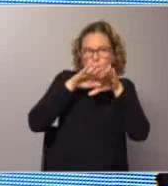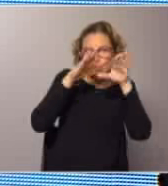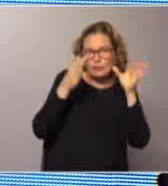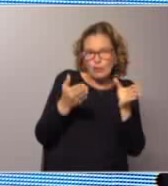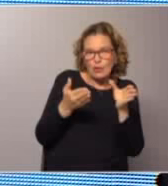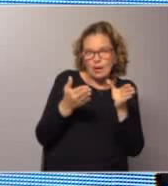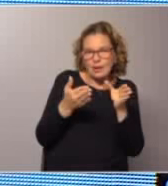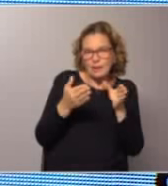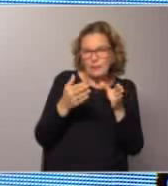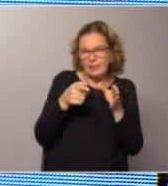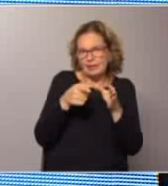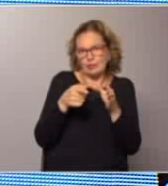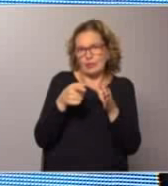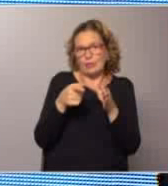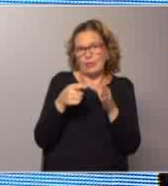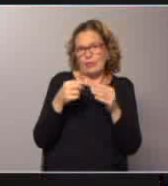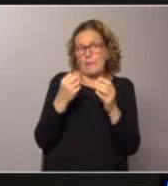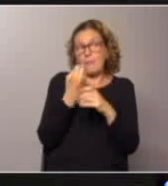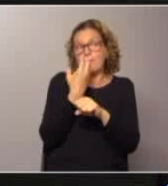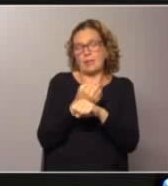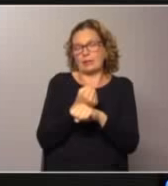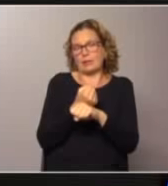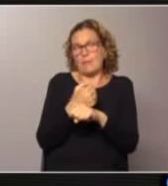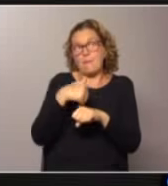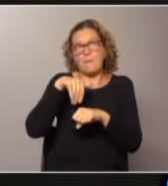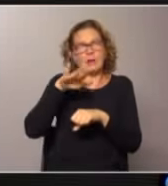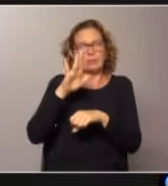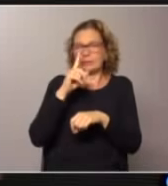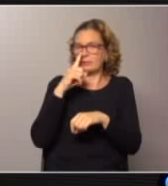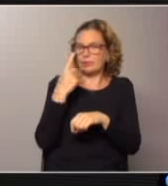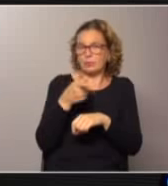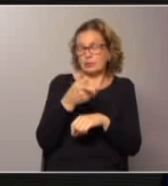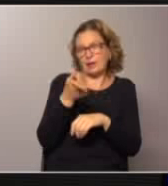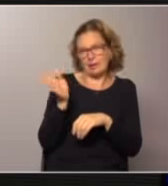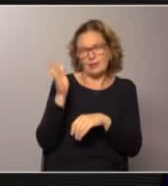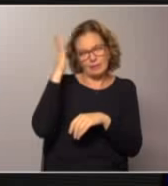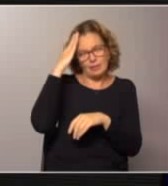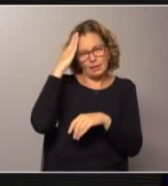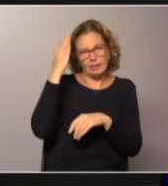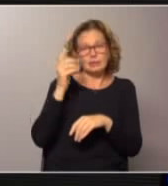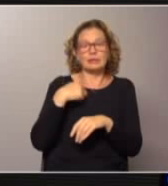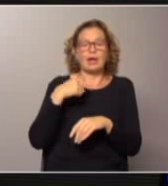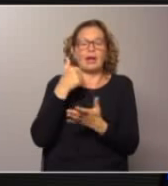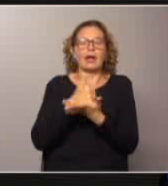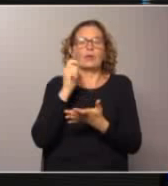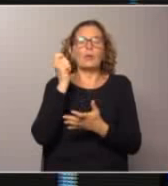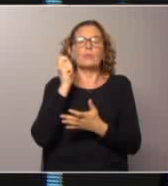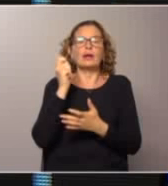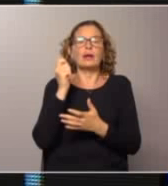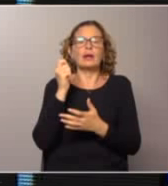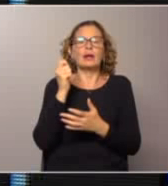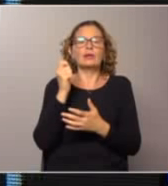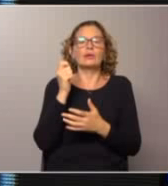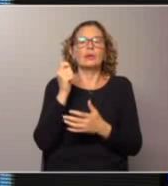el propio modelo de negocios que tienen las plataformas es mucho mayor a usted les habrá pasado que estamos estás en un cumpleaños en tu casa si quiere escuchar